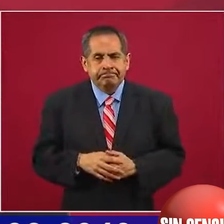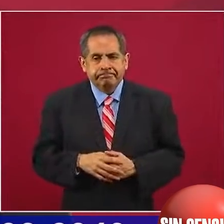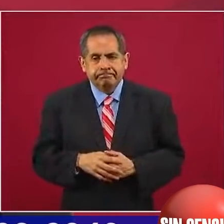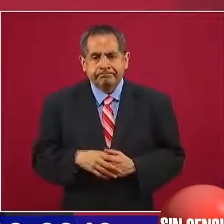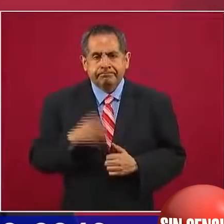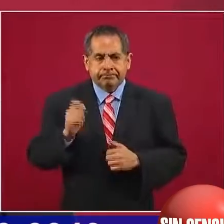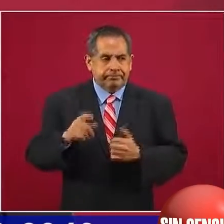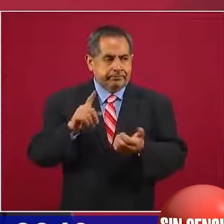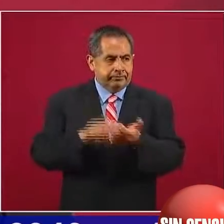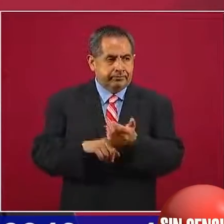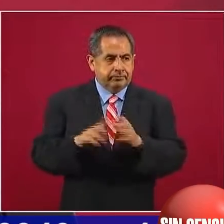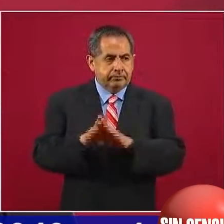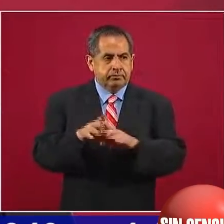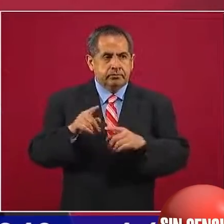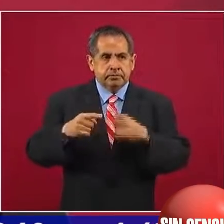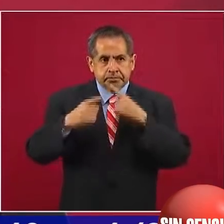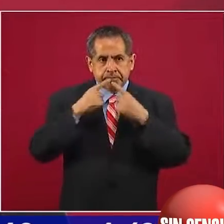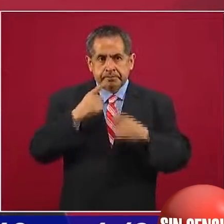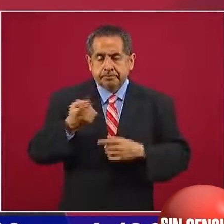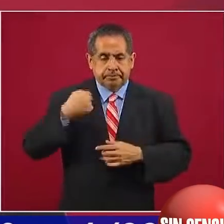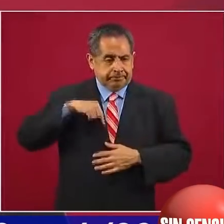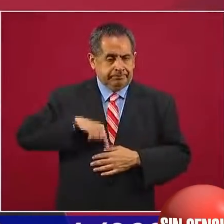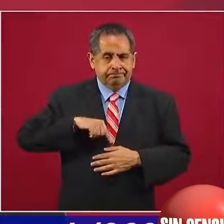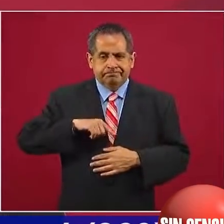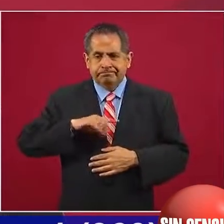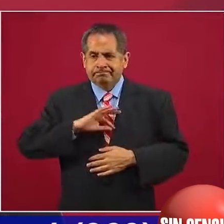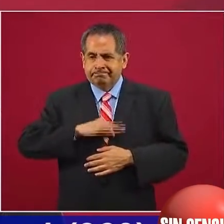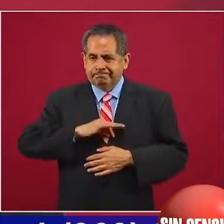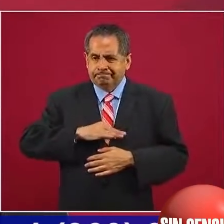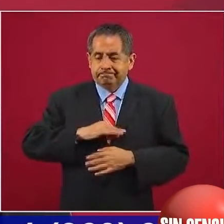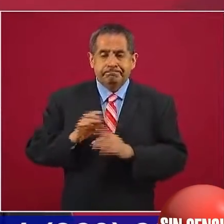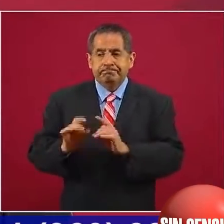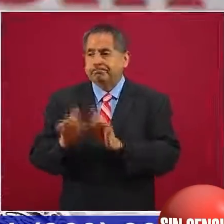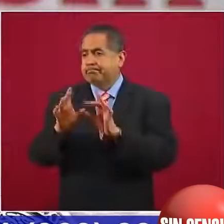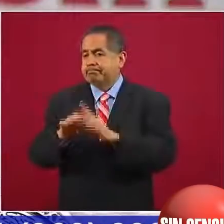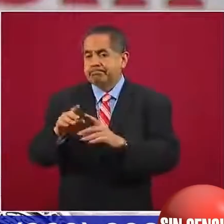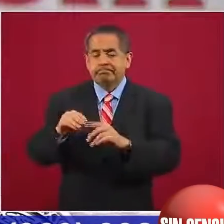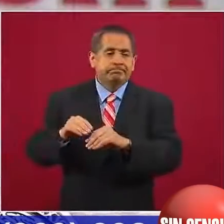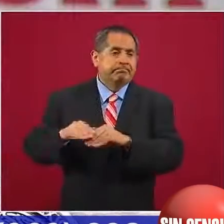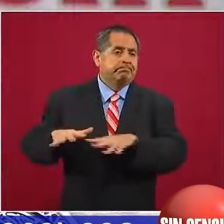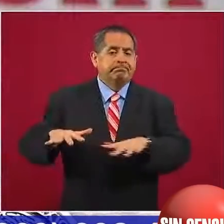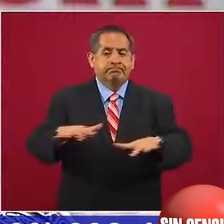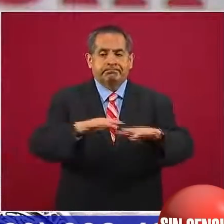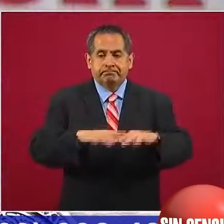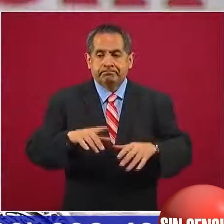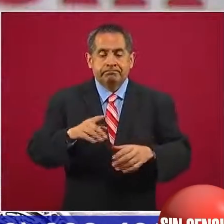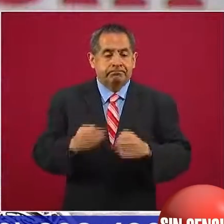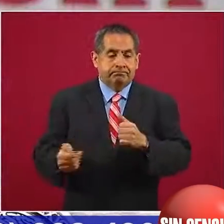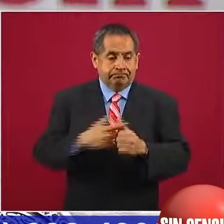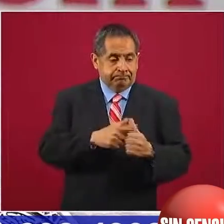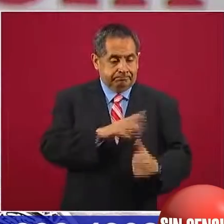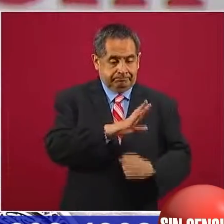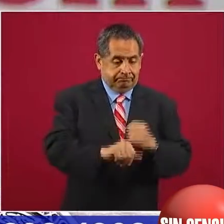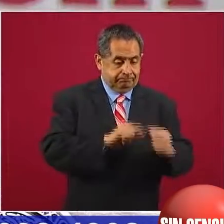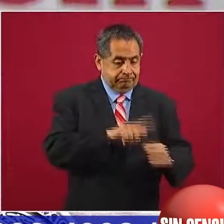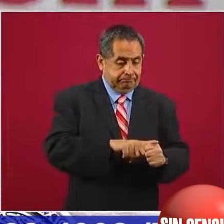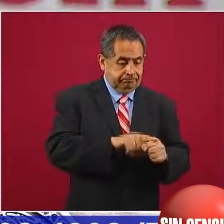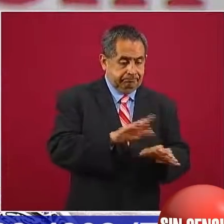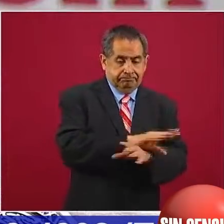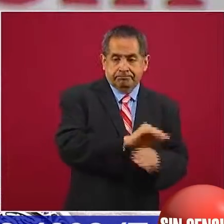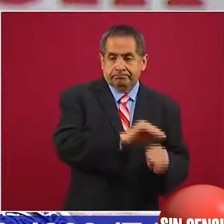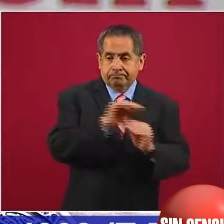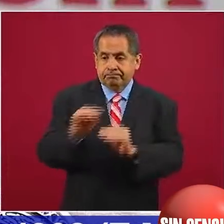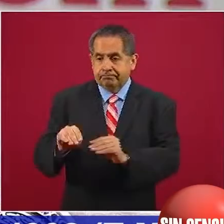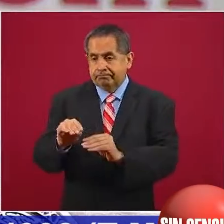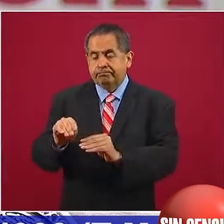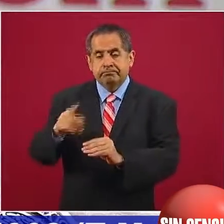El daño orgánico que produce este virus emergente, este virus que estaba en el reino animal, no se ha determinado exactamente en